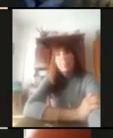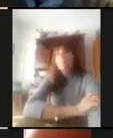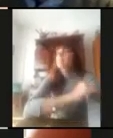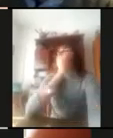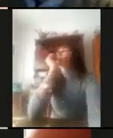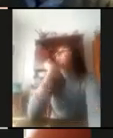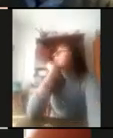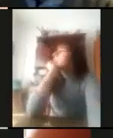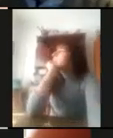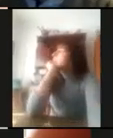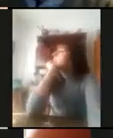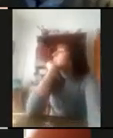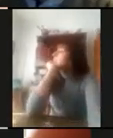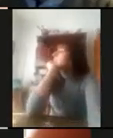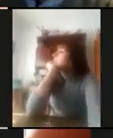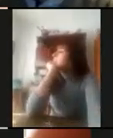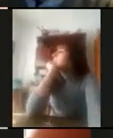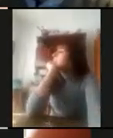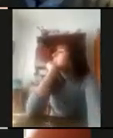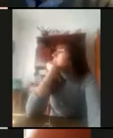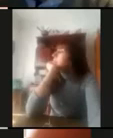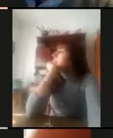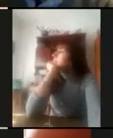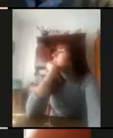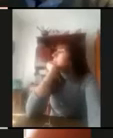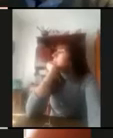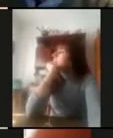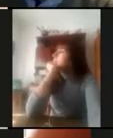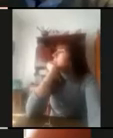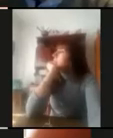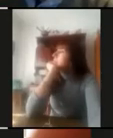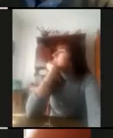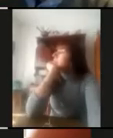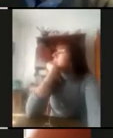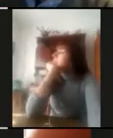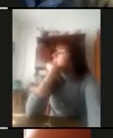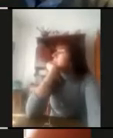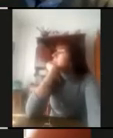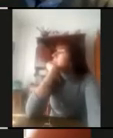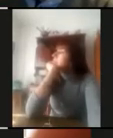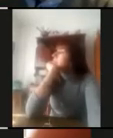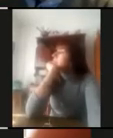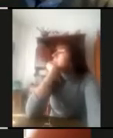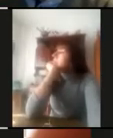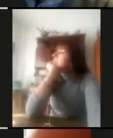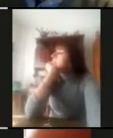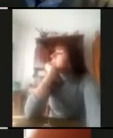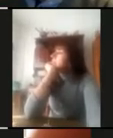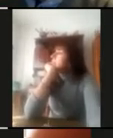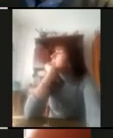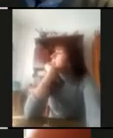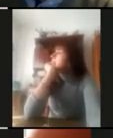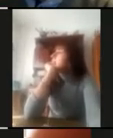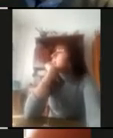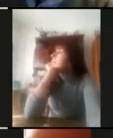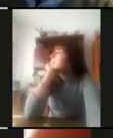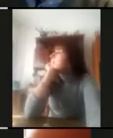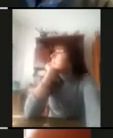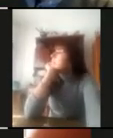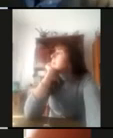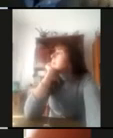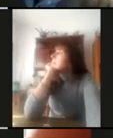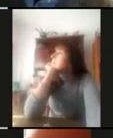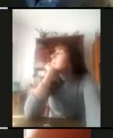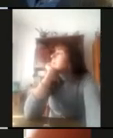numerosos personajes hasta unamuno y es interesante se pelean